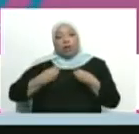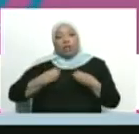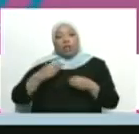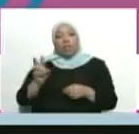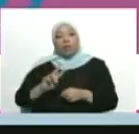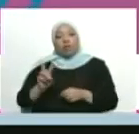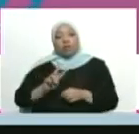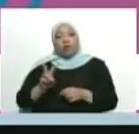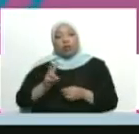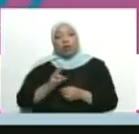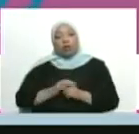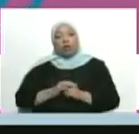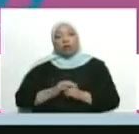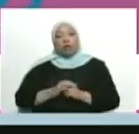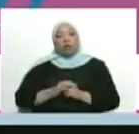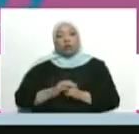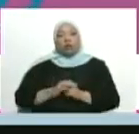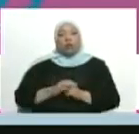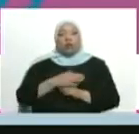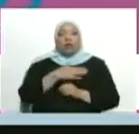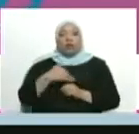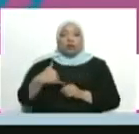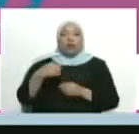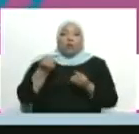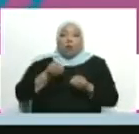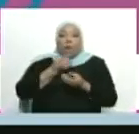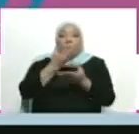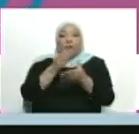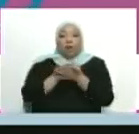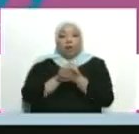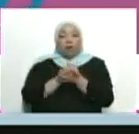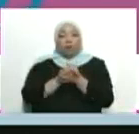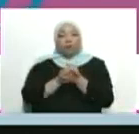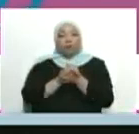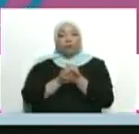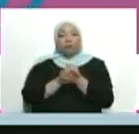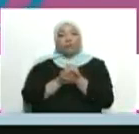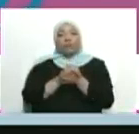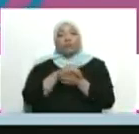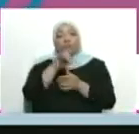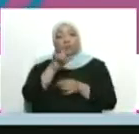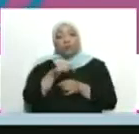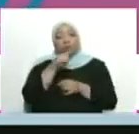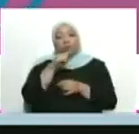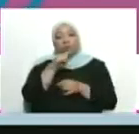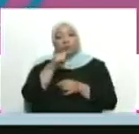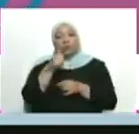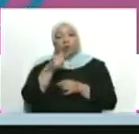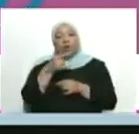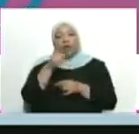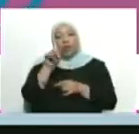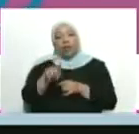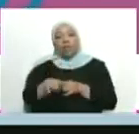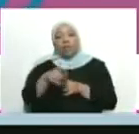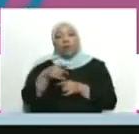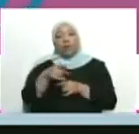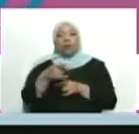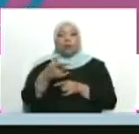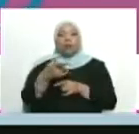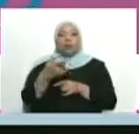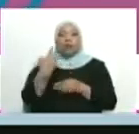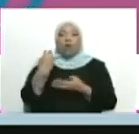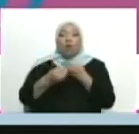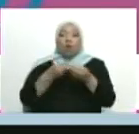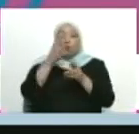Venezuela. Y queremos, por eso envía a Delcy a esa cumbre, para decirle a ellos,